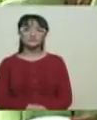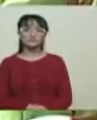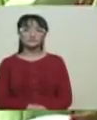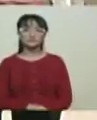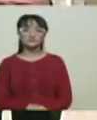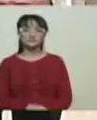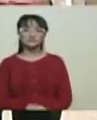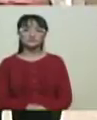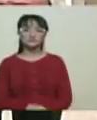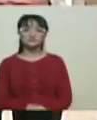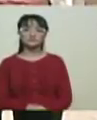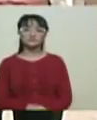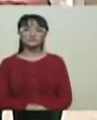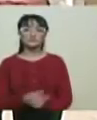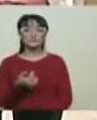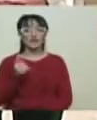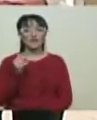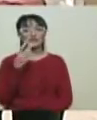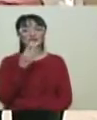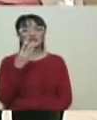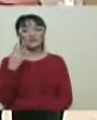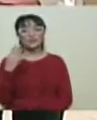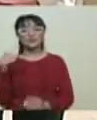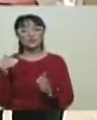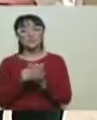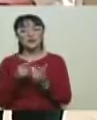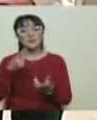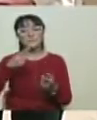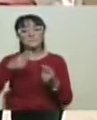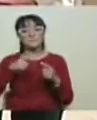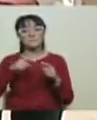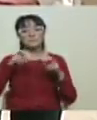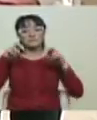Falcón. Hay 34.000 mesas de votación,